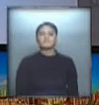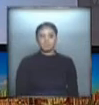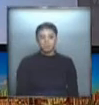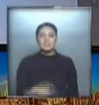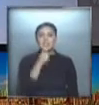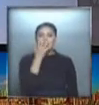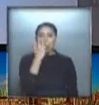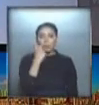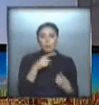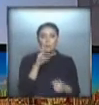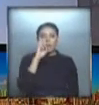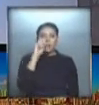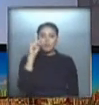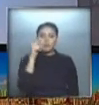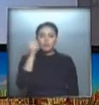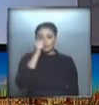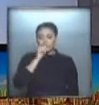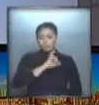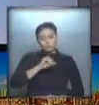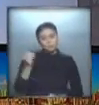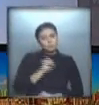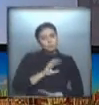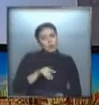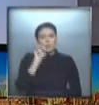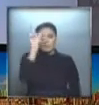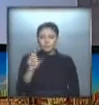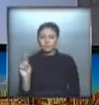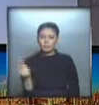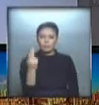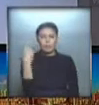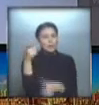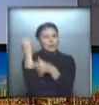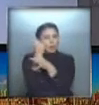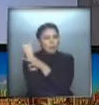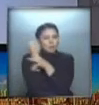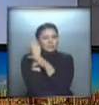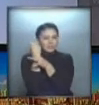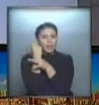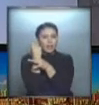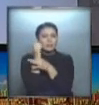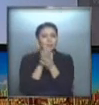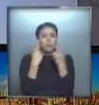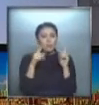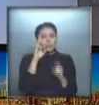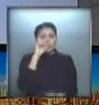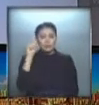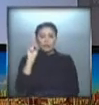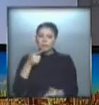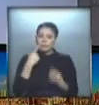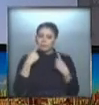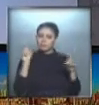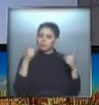Para los amantes del rock fue un fin de semana con una mala noticia porque fue la pérdida de uno de esos íconos bisagra dentro del rock. Además un